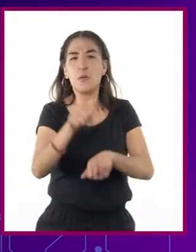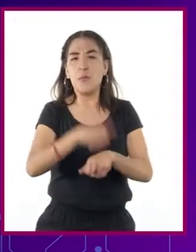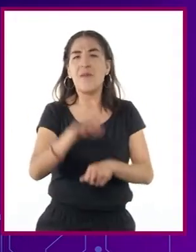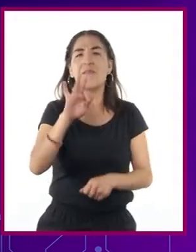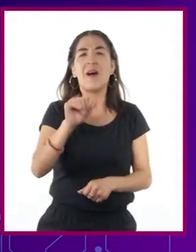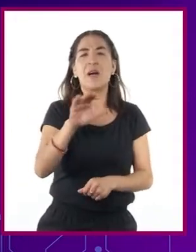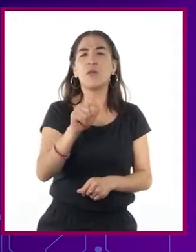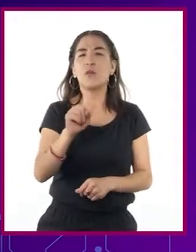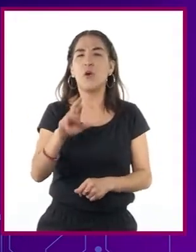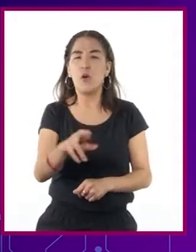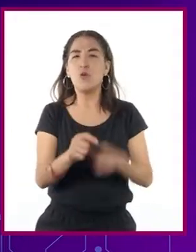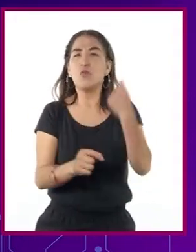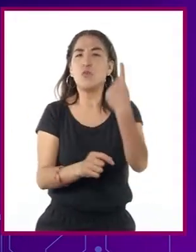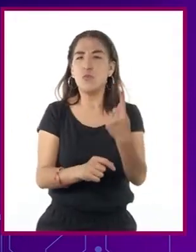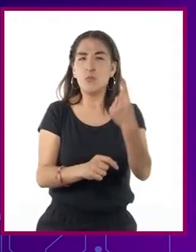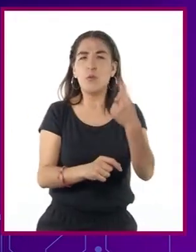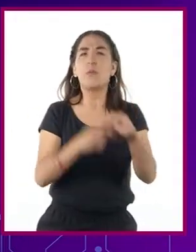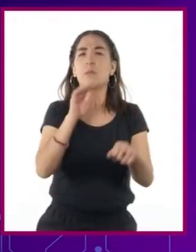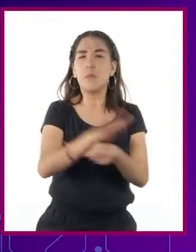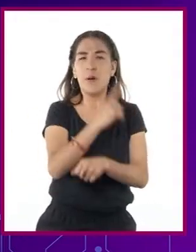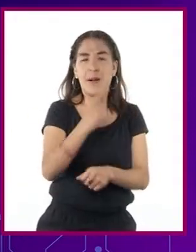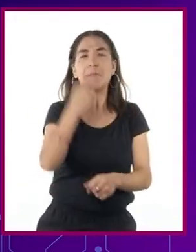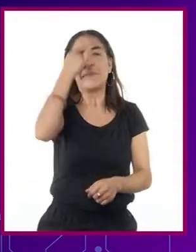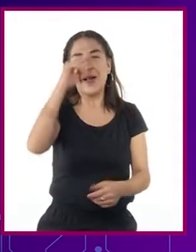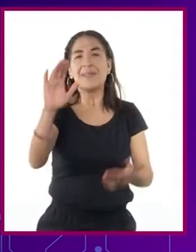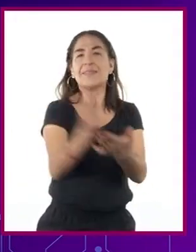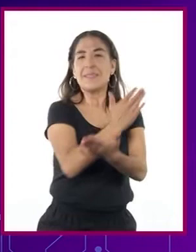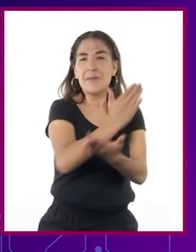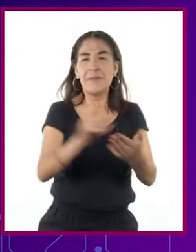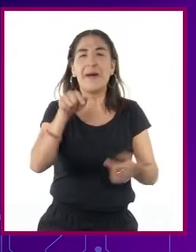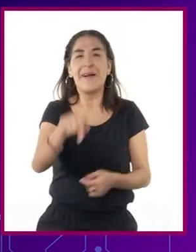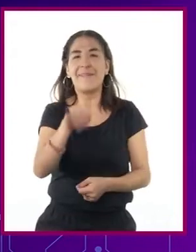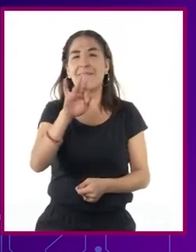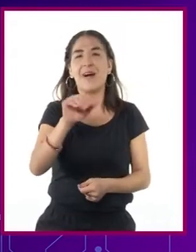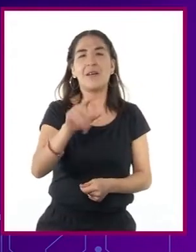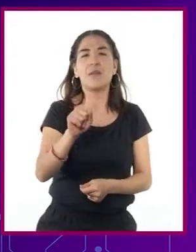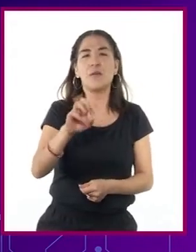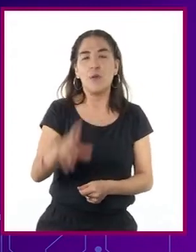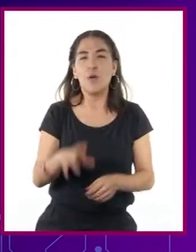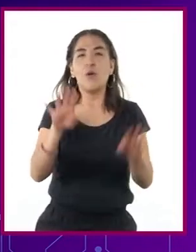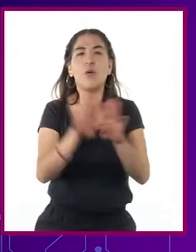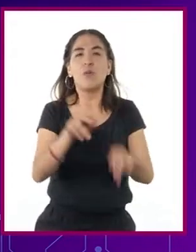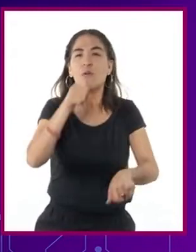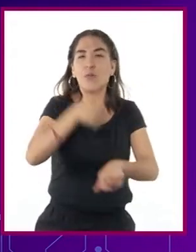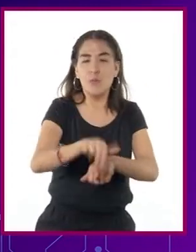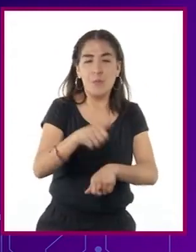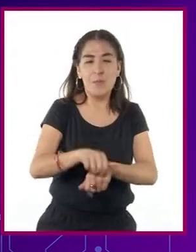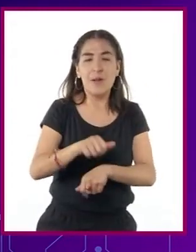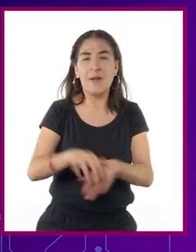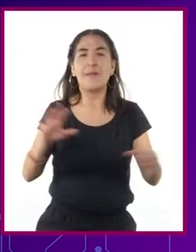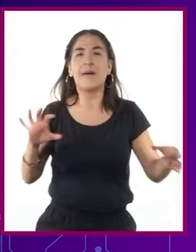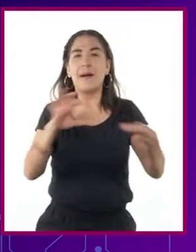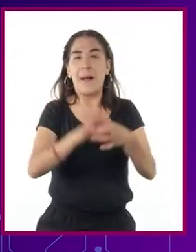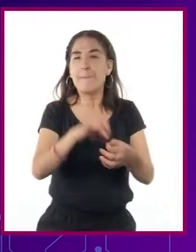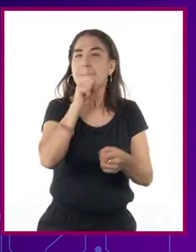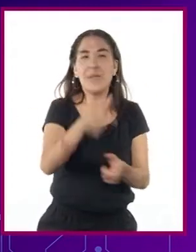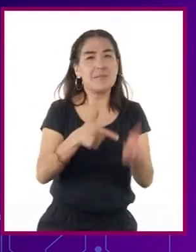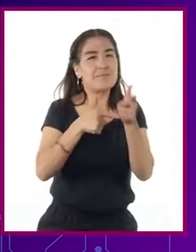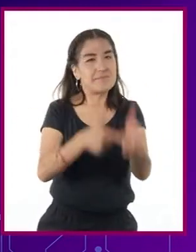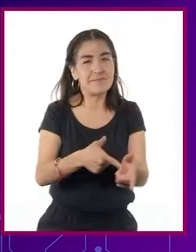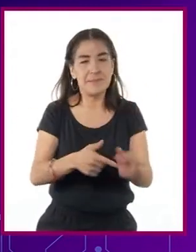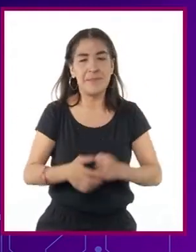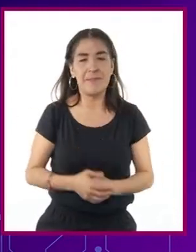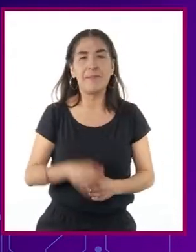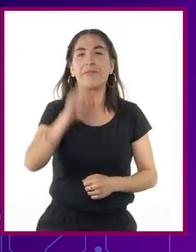1? Se hizo esto para separar los factores que simplifican de los factores que permanecen,